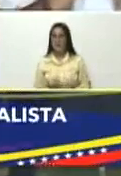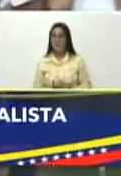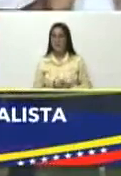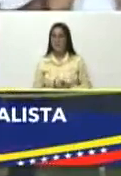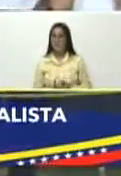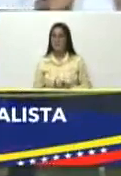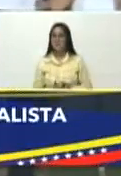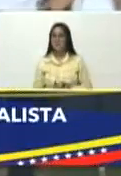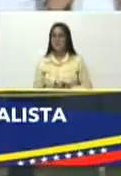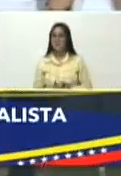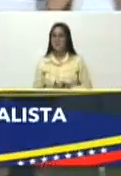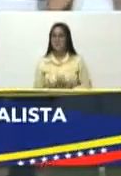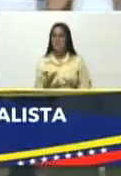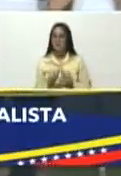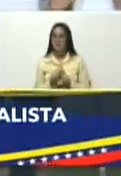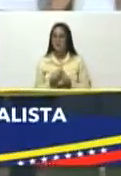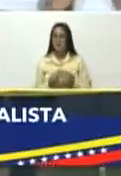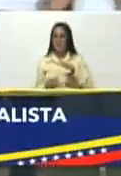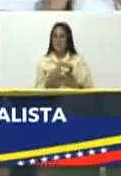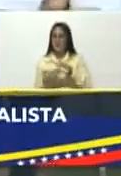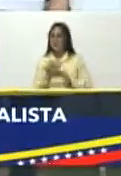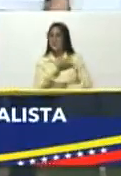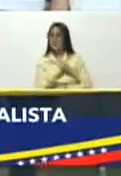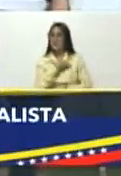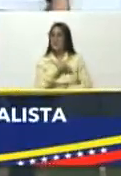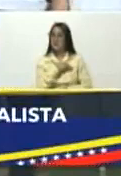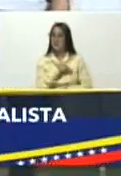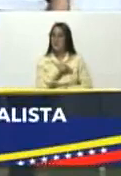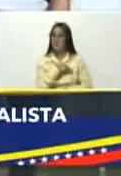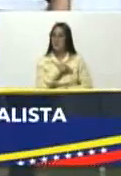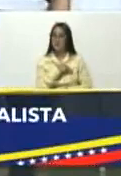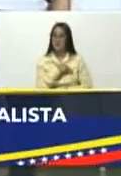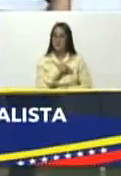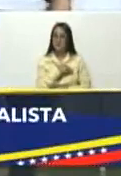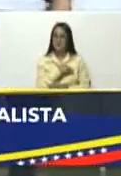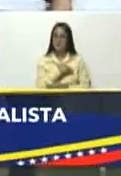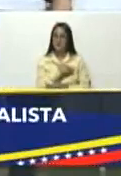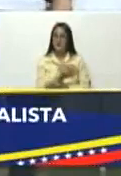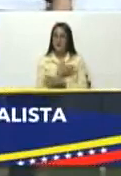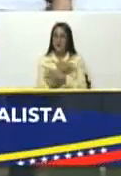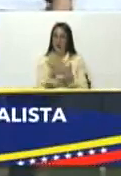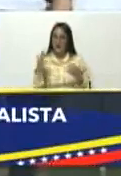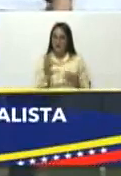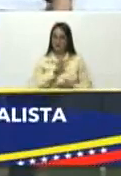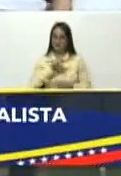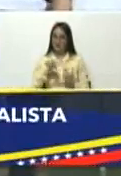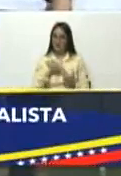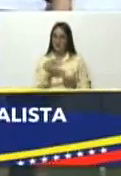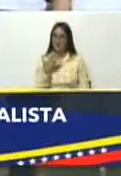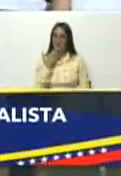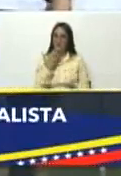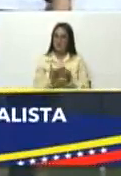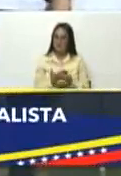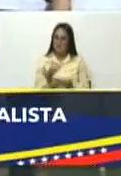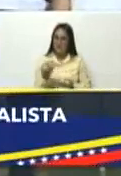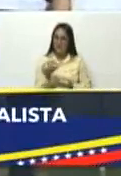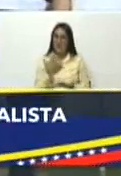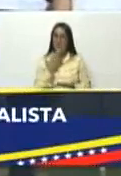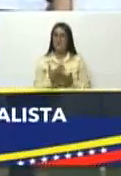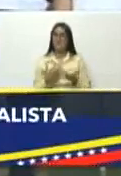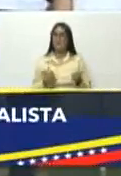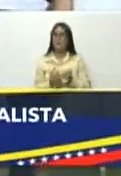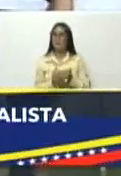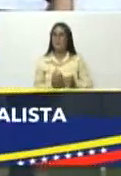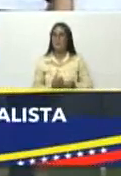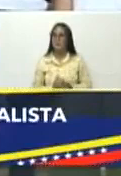la base de misión, los gigantes de la revolución. Por eso, mi comandante, muy agradecido con todo su apoyo. Y